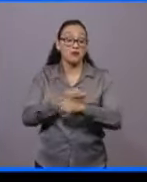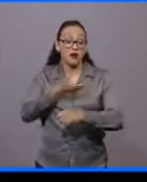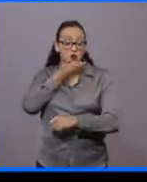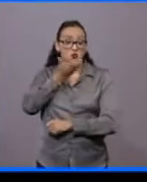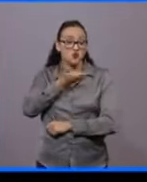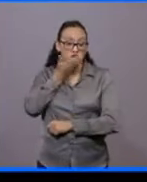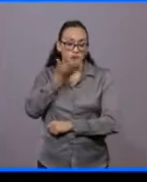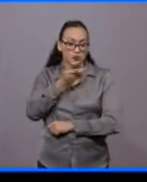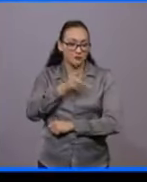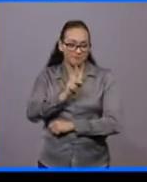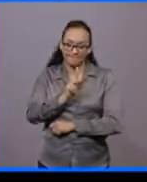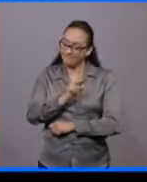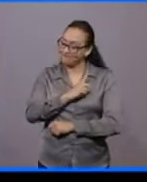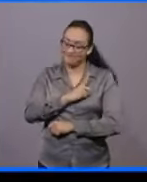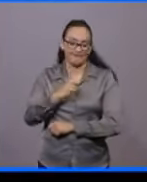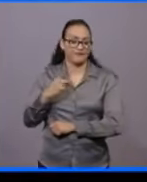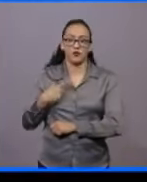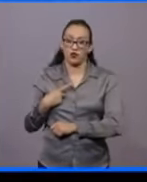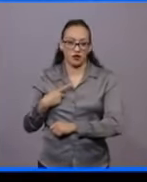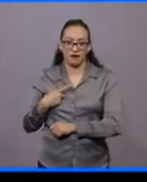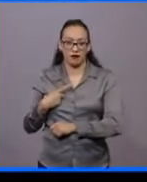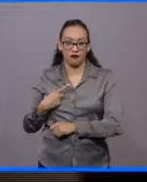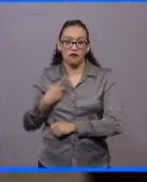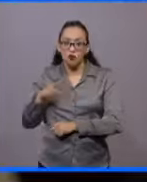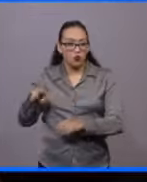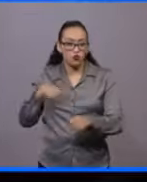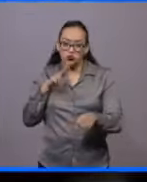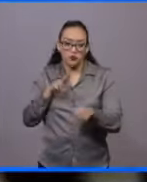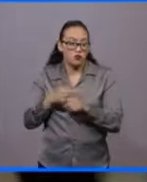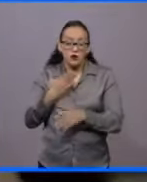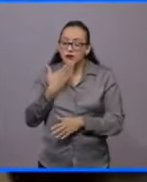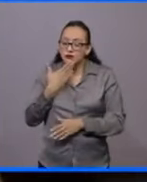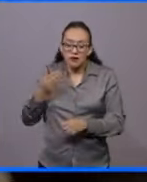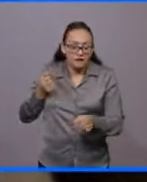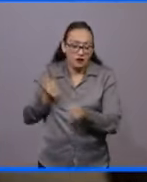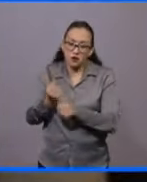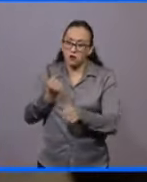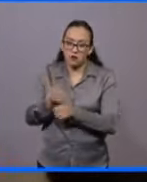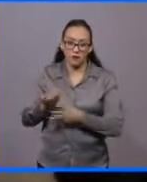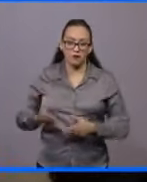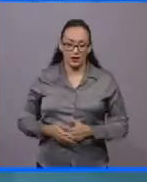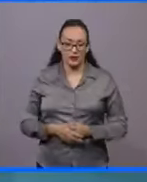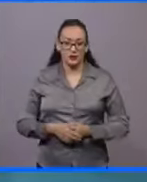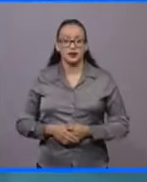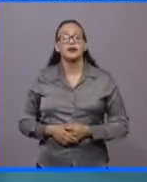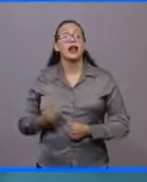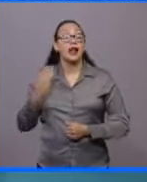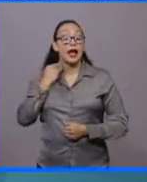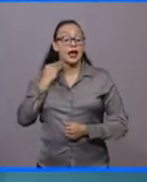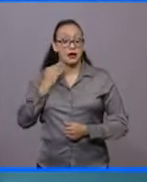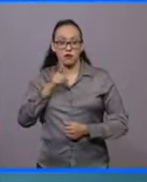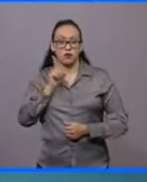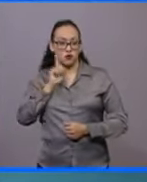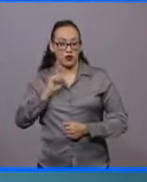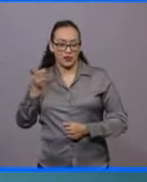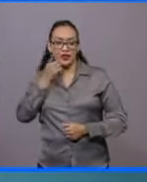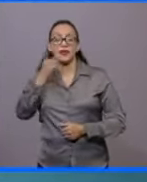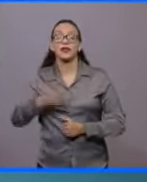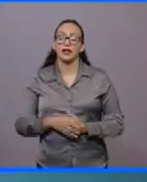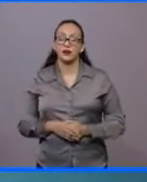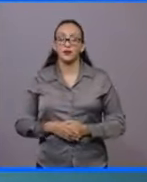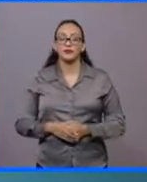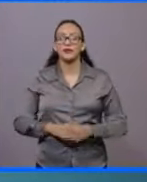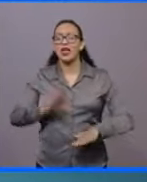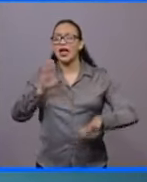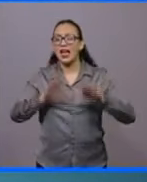Se afirmó durante la disertación en la materia de la activista y abogada Celia Martínez. Es muy difícil que una persona se pueda dar